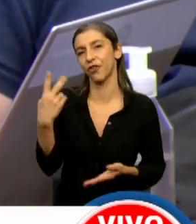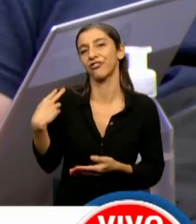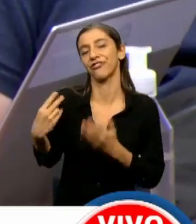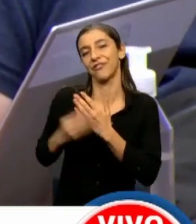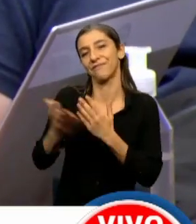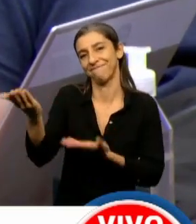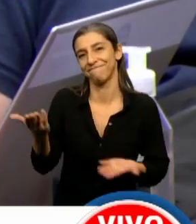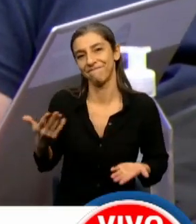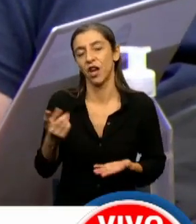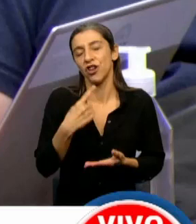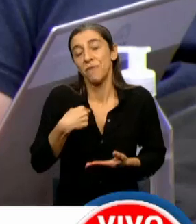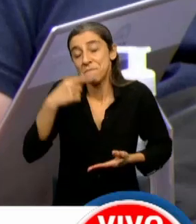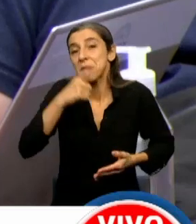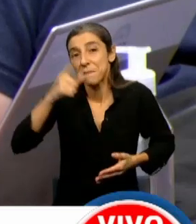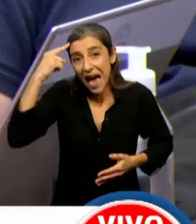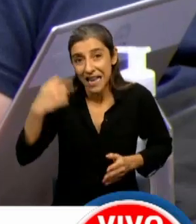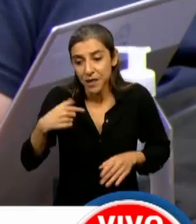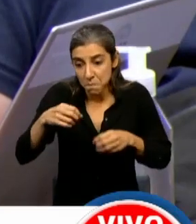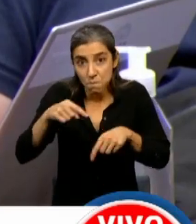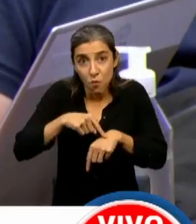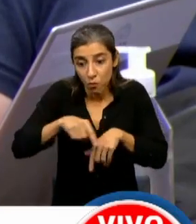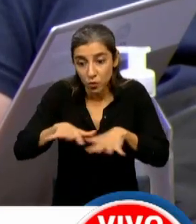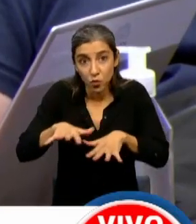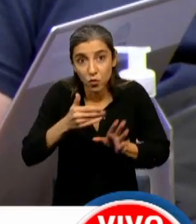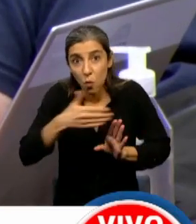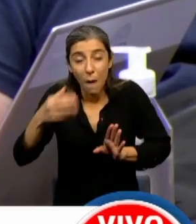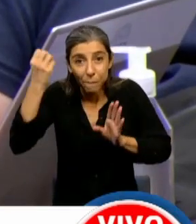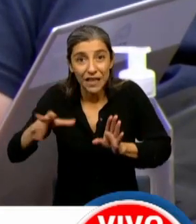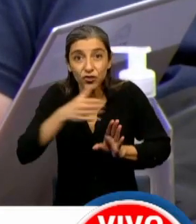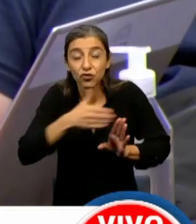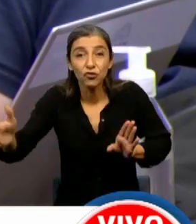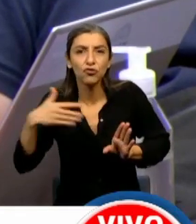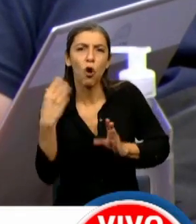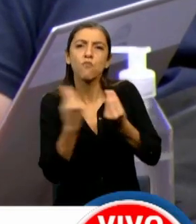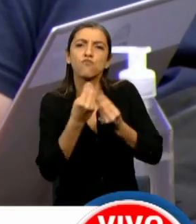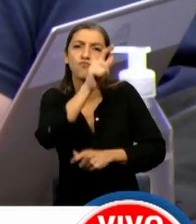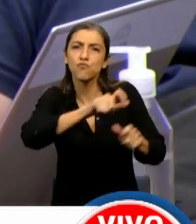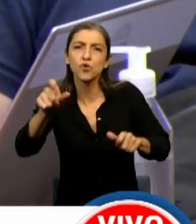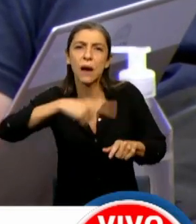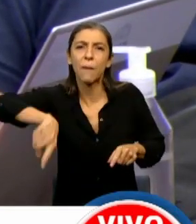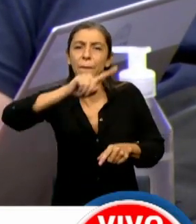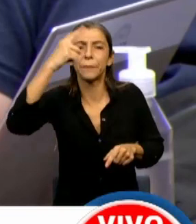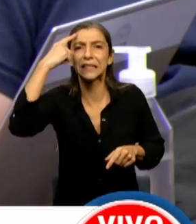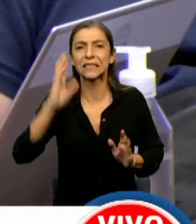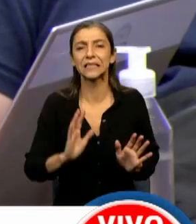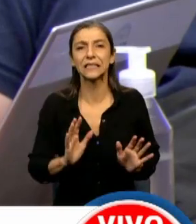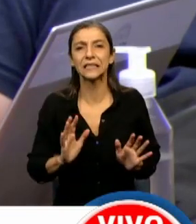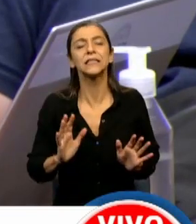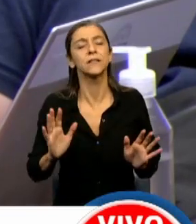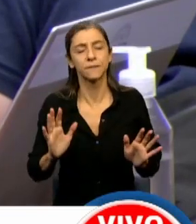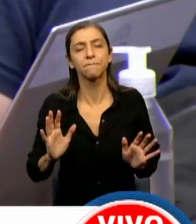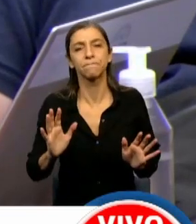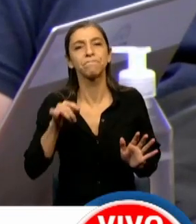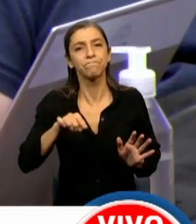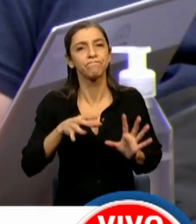muchos argentinos y argentinas creíamos que era un momento para concretar